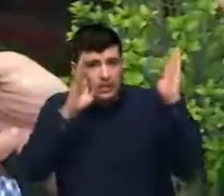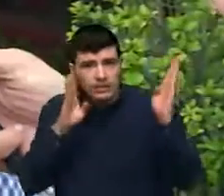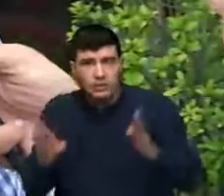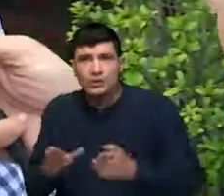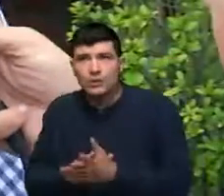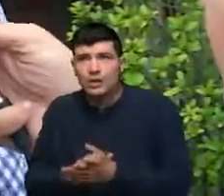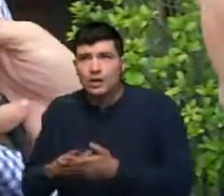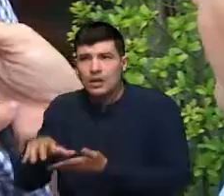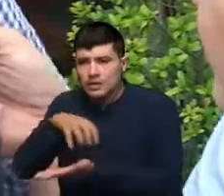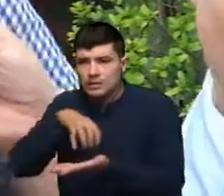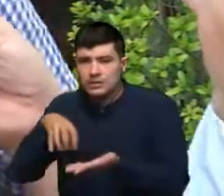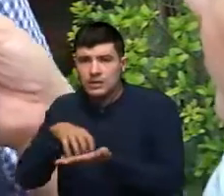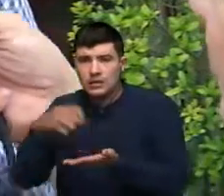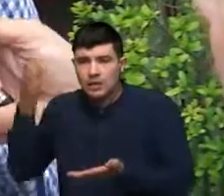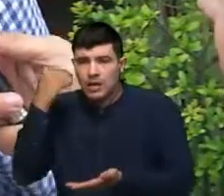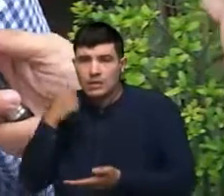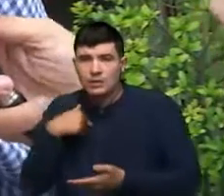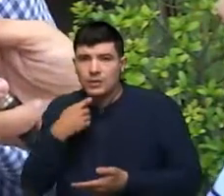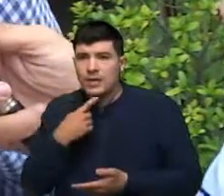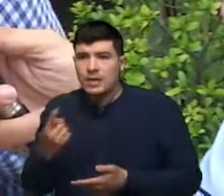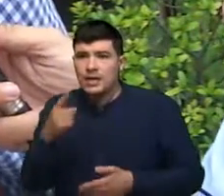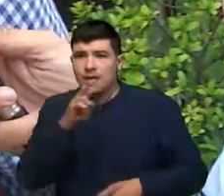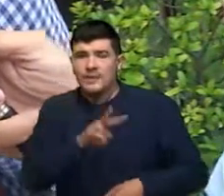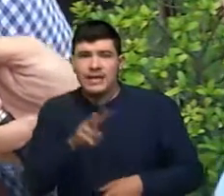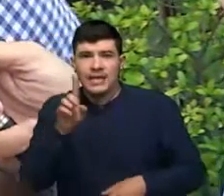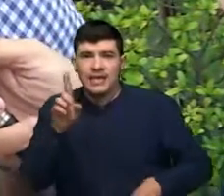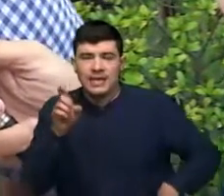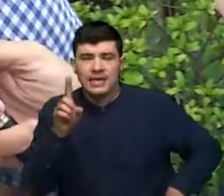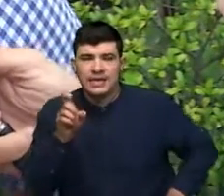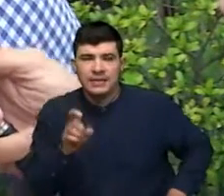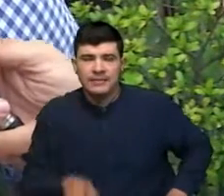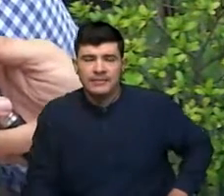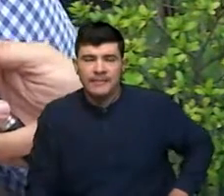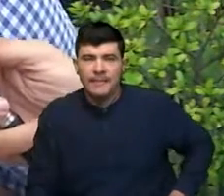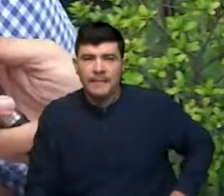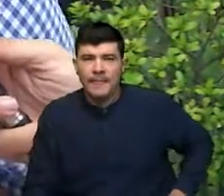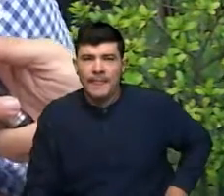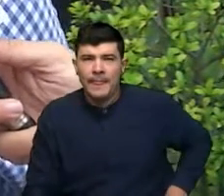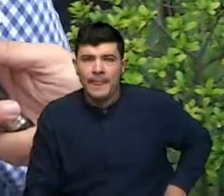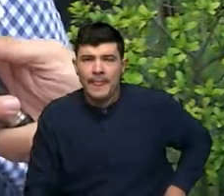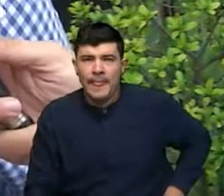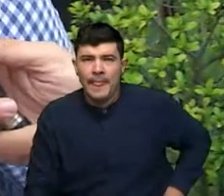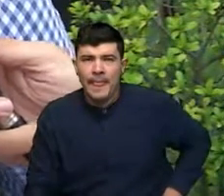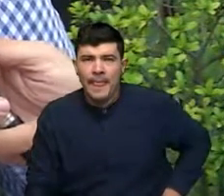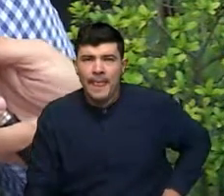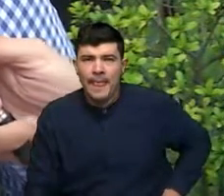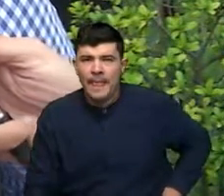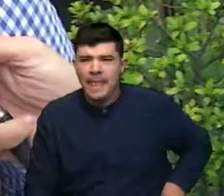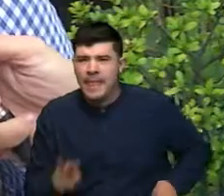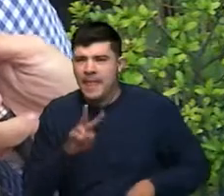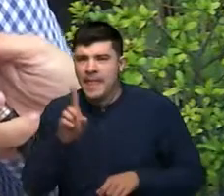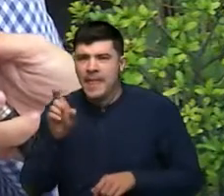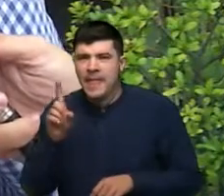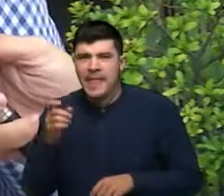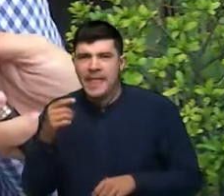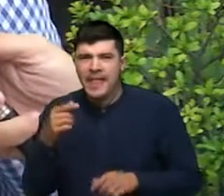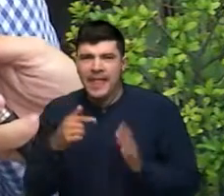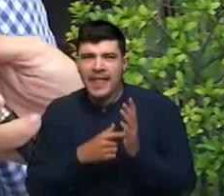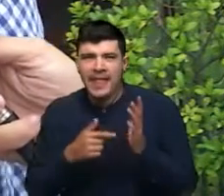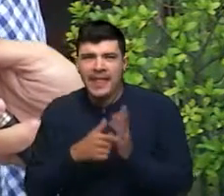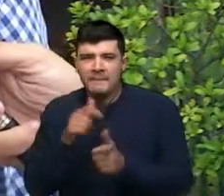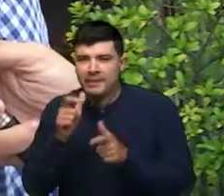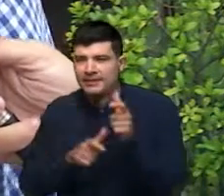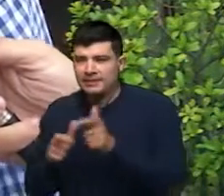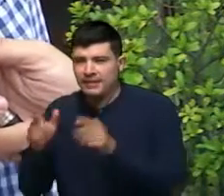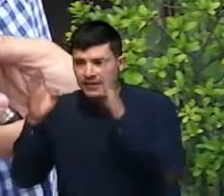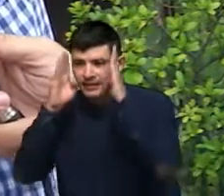en estos días tenemos ya 26.000 pacientes atendidos en estos tres años una de 40